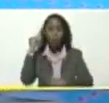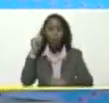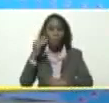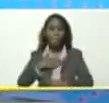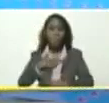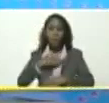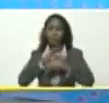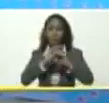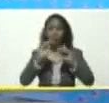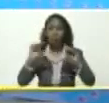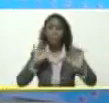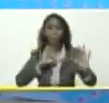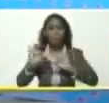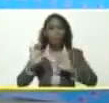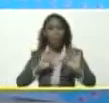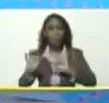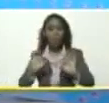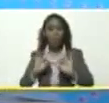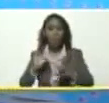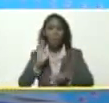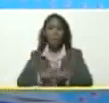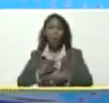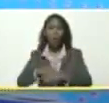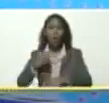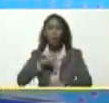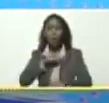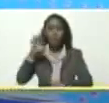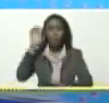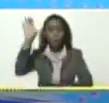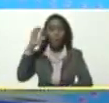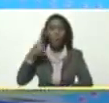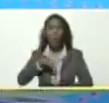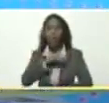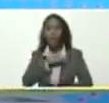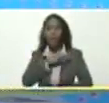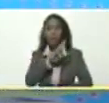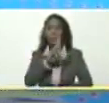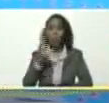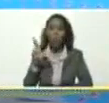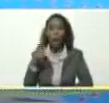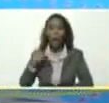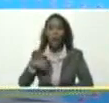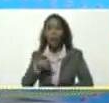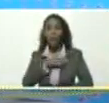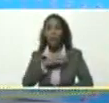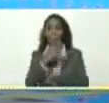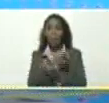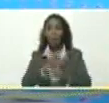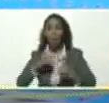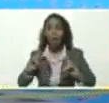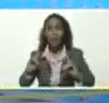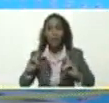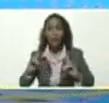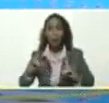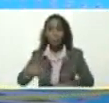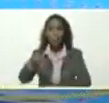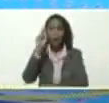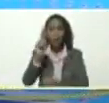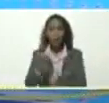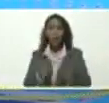llamado, preparémonos por nuestra patria, por nuestra república, por nuestra democracia, para una